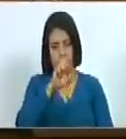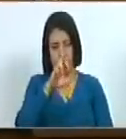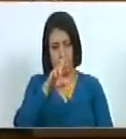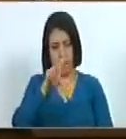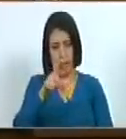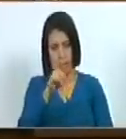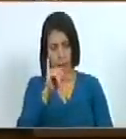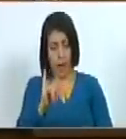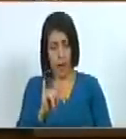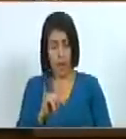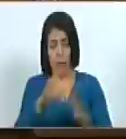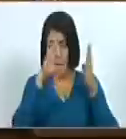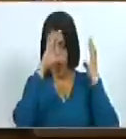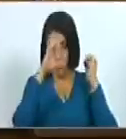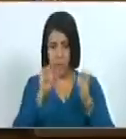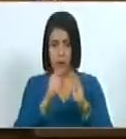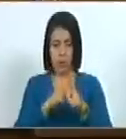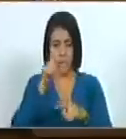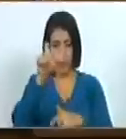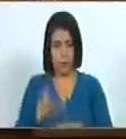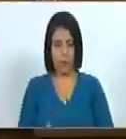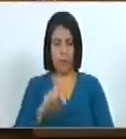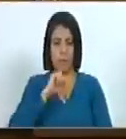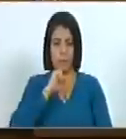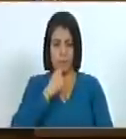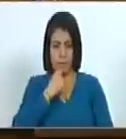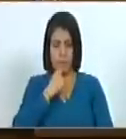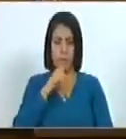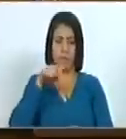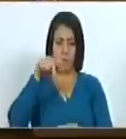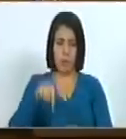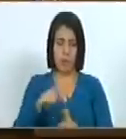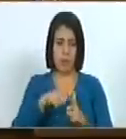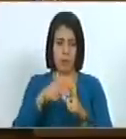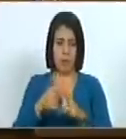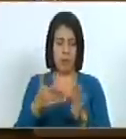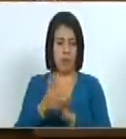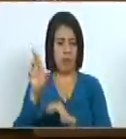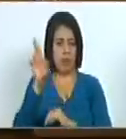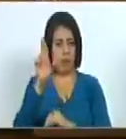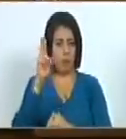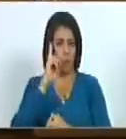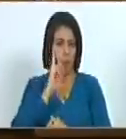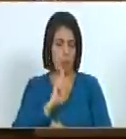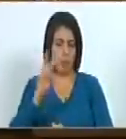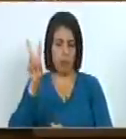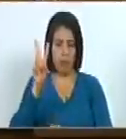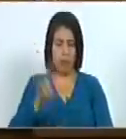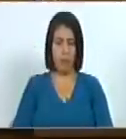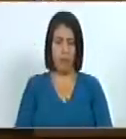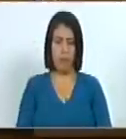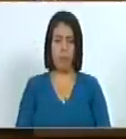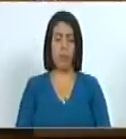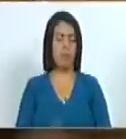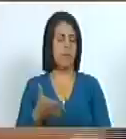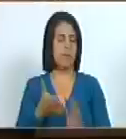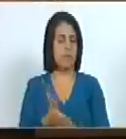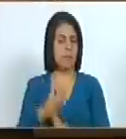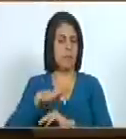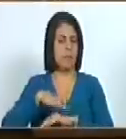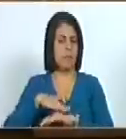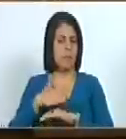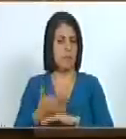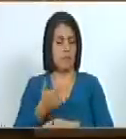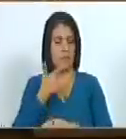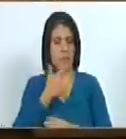Melik Bagdasarov, embajador de la Federación de Rusia en la República Bolivariana de Venezuela, mediante